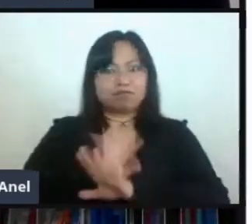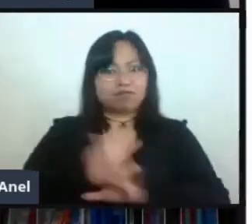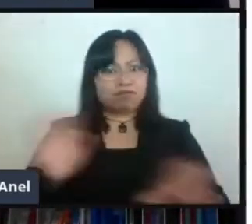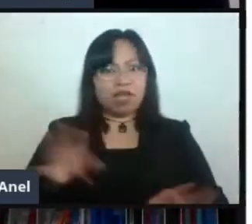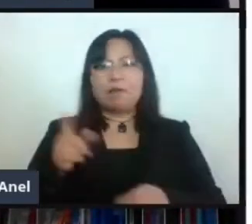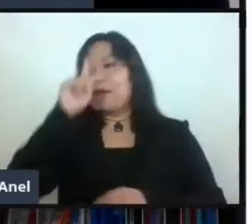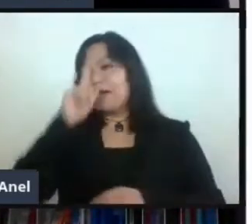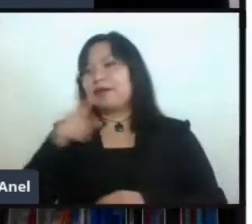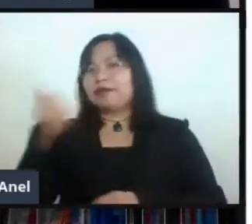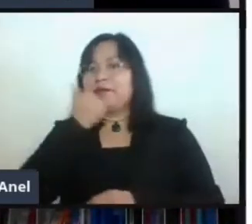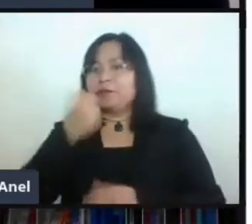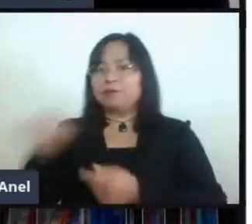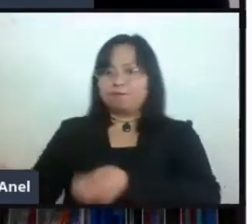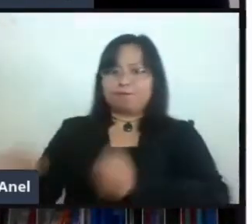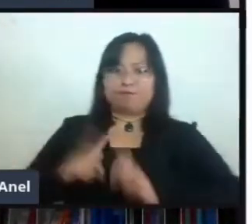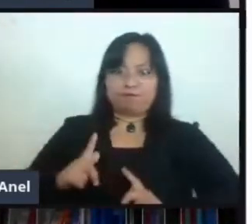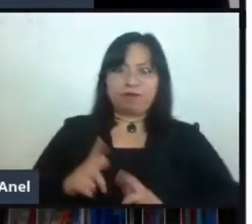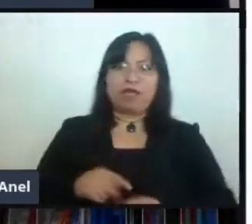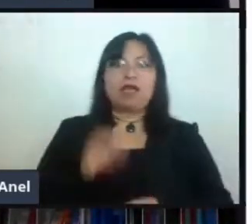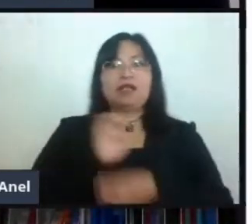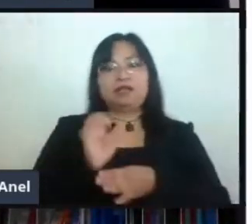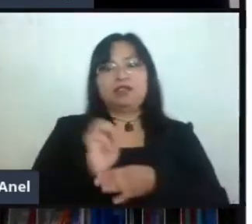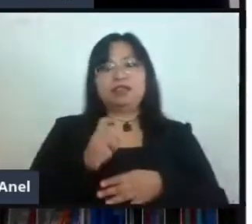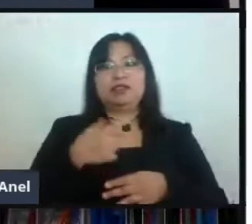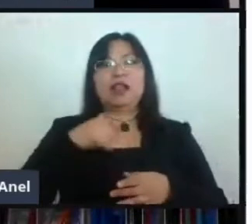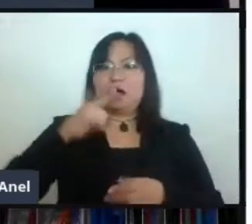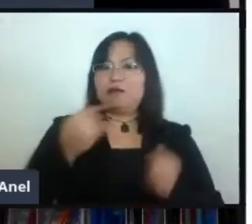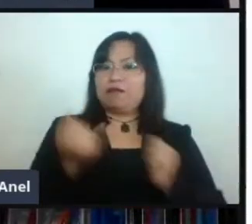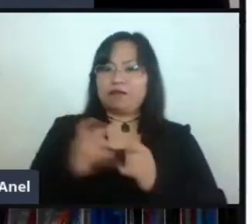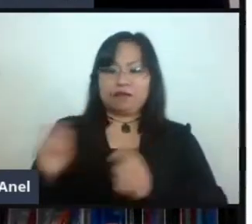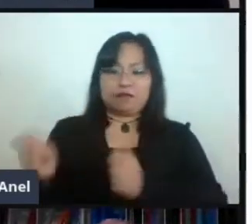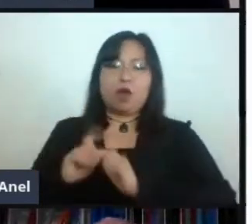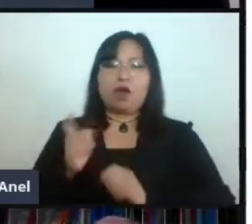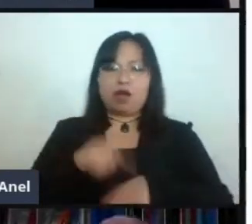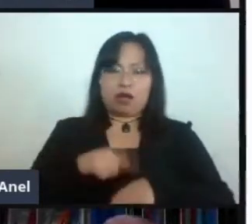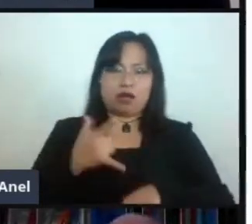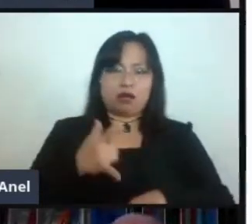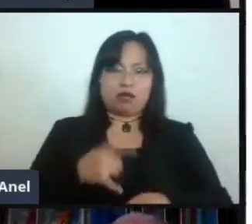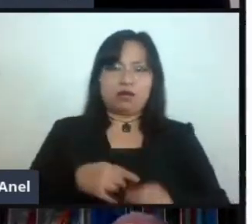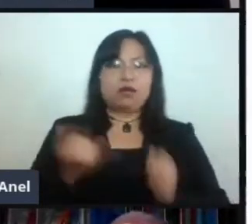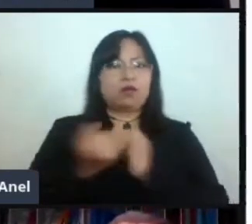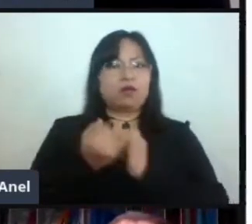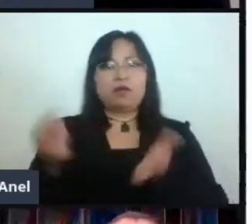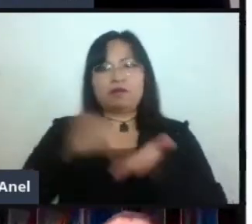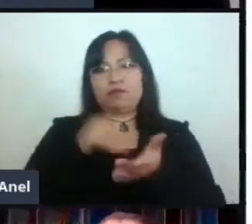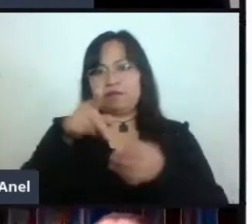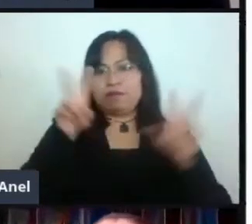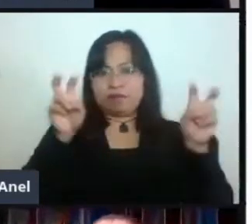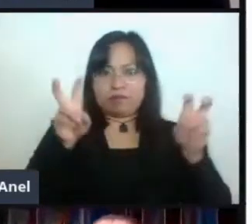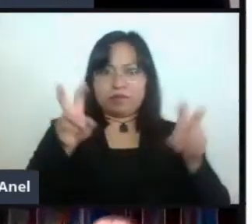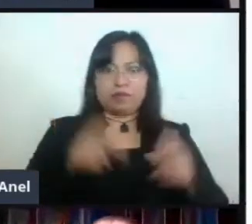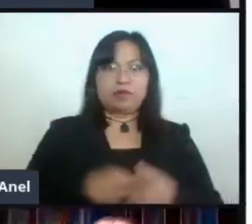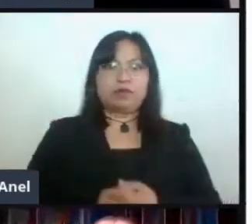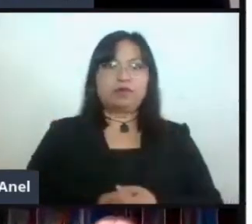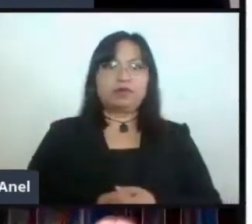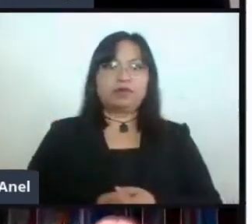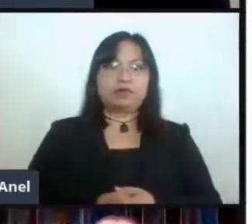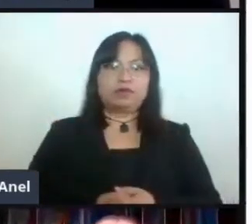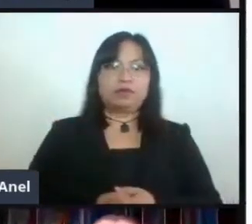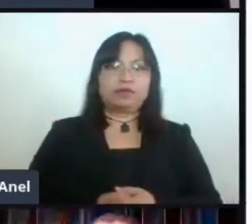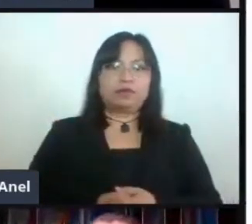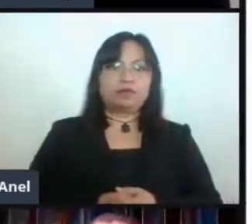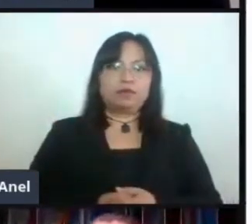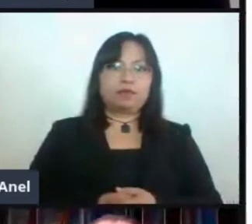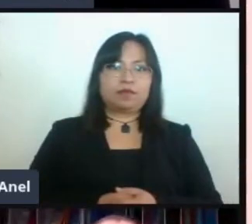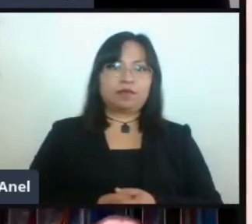mayo, la hora, y aquí le puedo crear un tema, digamos que por cada guía que yo les mande, ay, caray, por cada guía